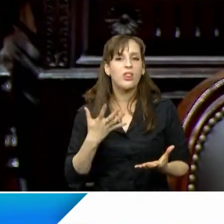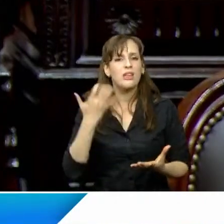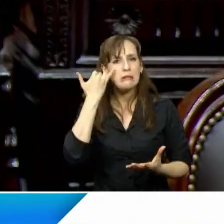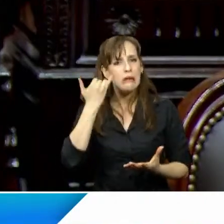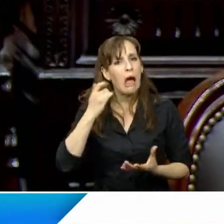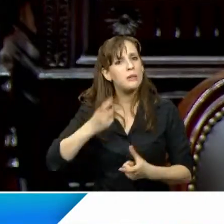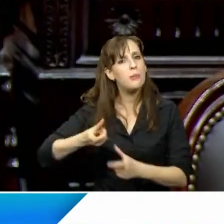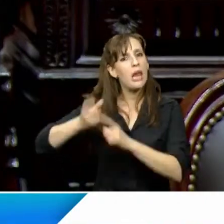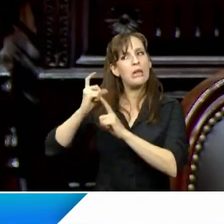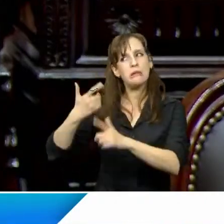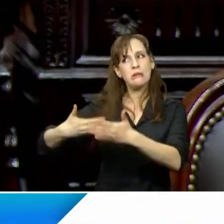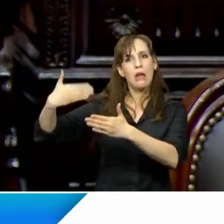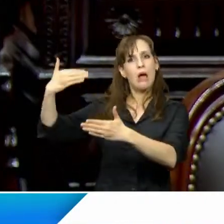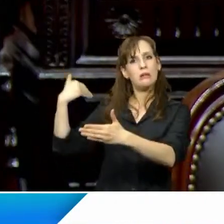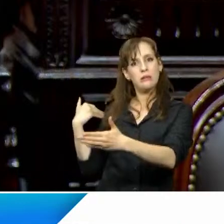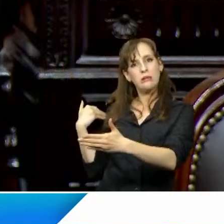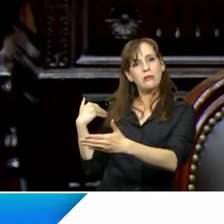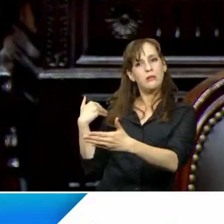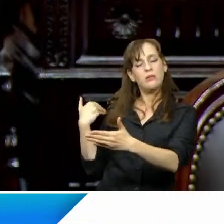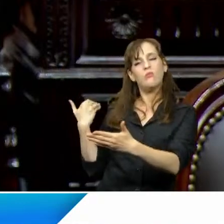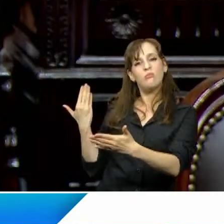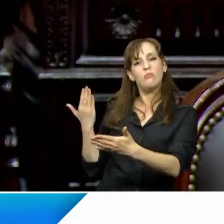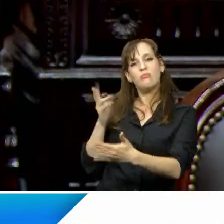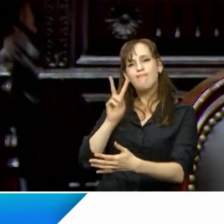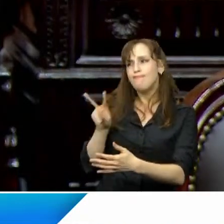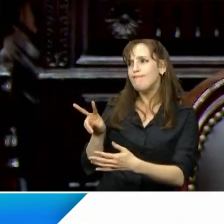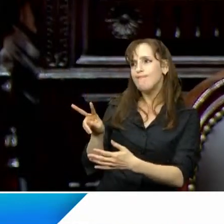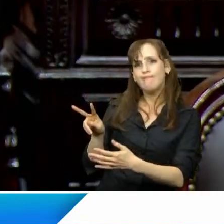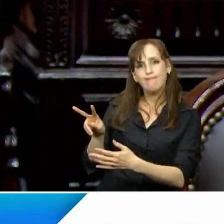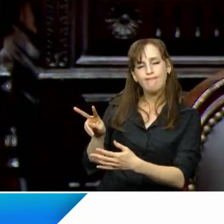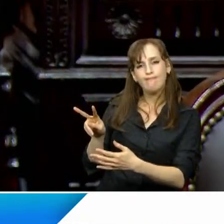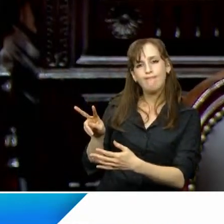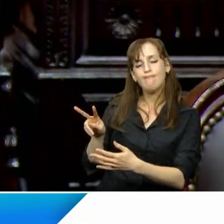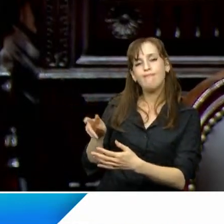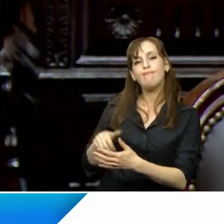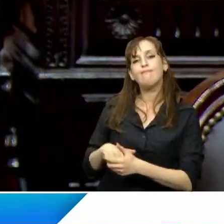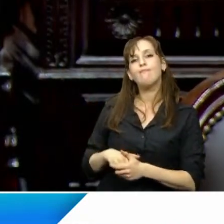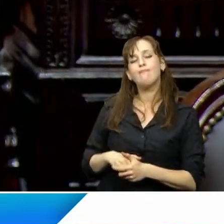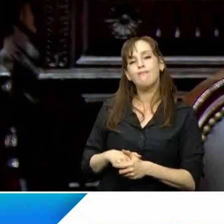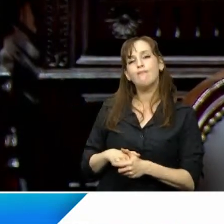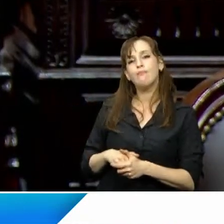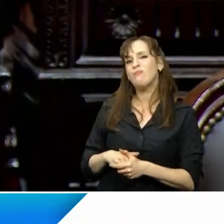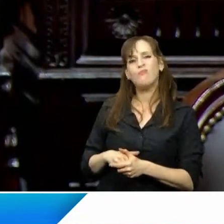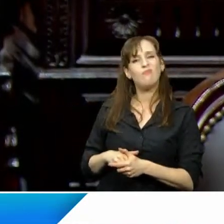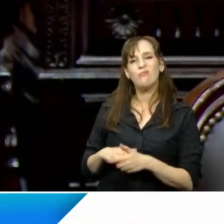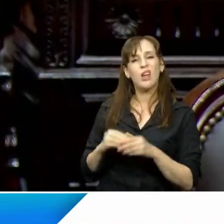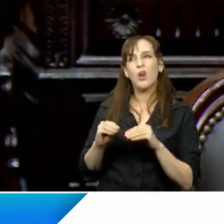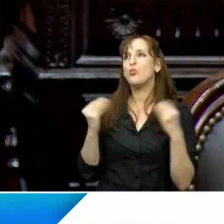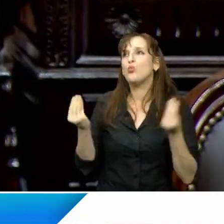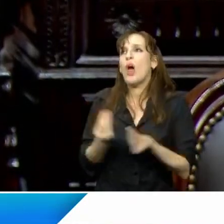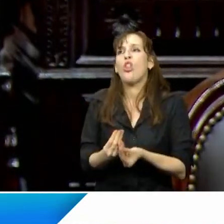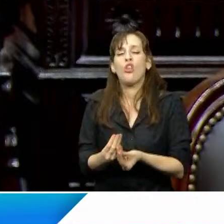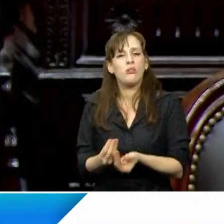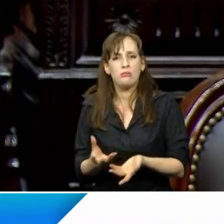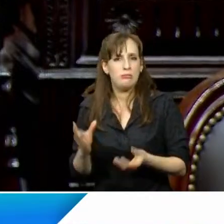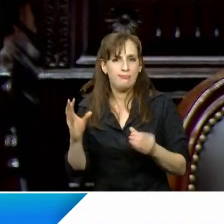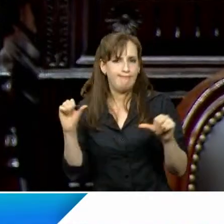comprobar son sumamente negativas. Es